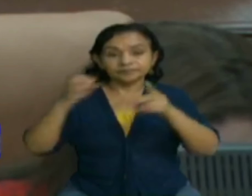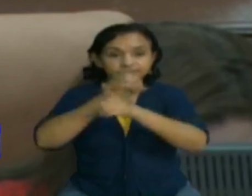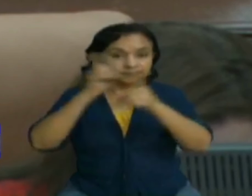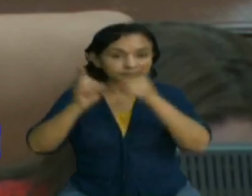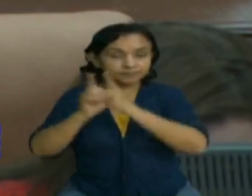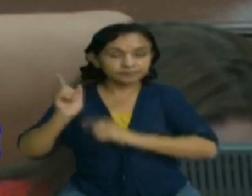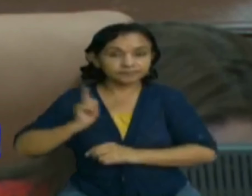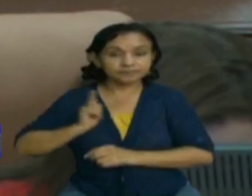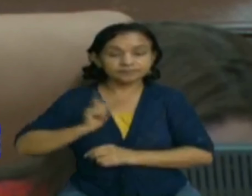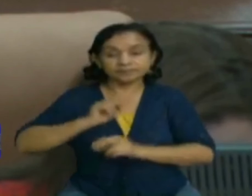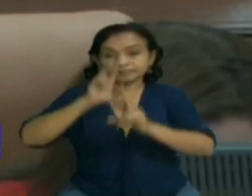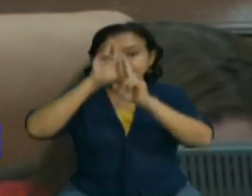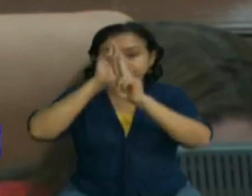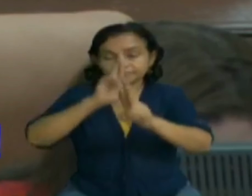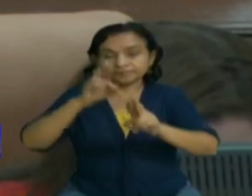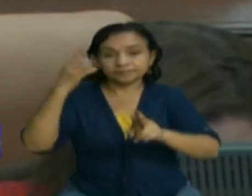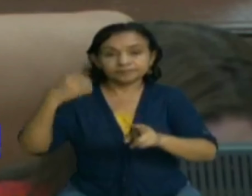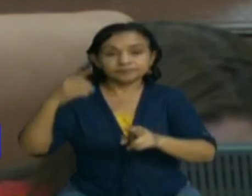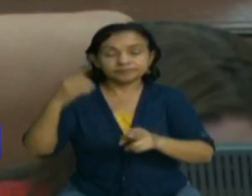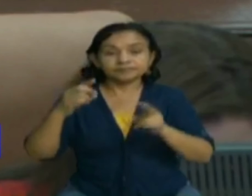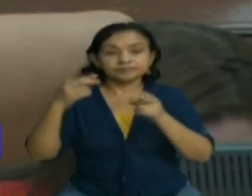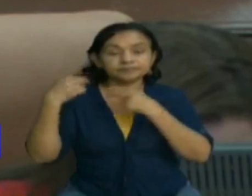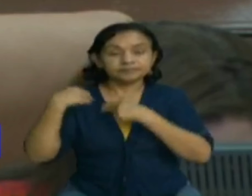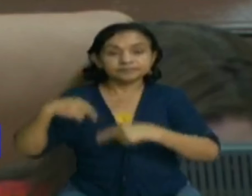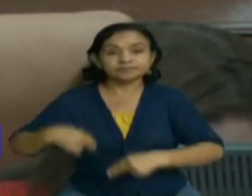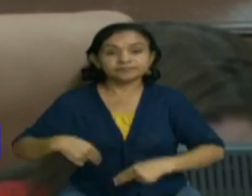garantista, respetuoso de los derechos humanos.